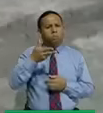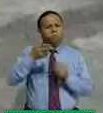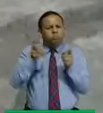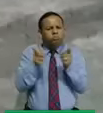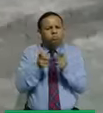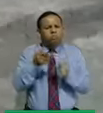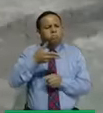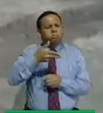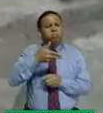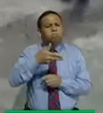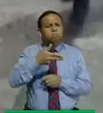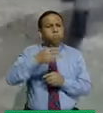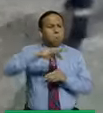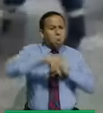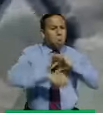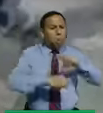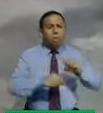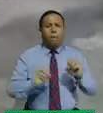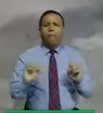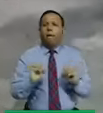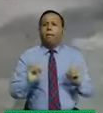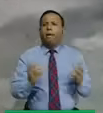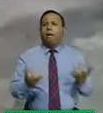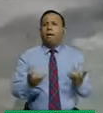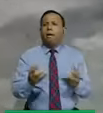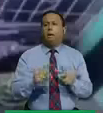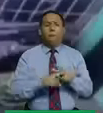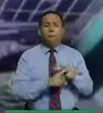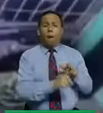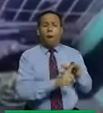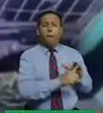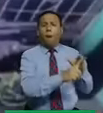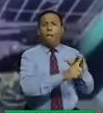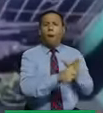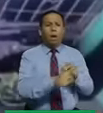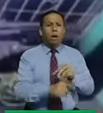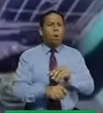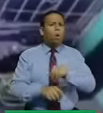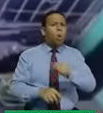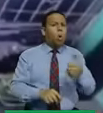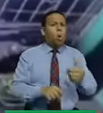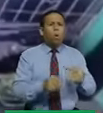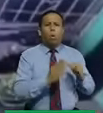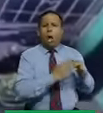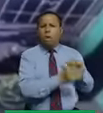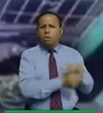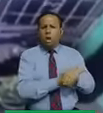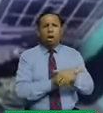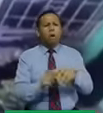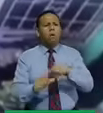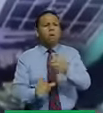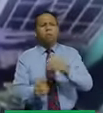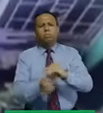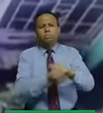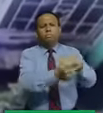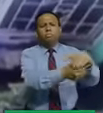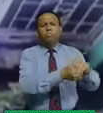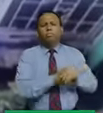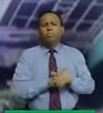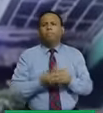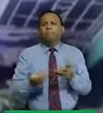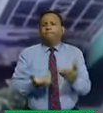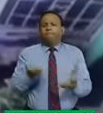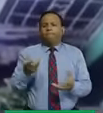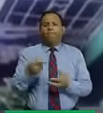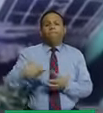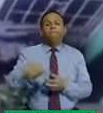llevaron nada? No, antes no se llevaron nada. O sea, todos salieron corriendo, unos se metieron a una casa y los otros se escondieron así. Lo único